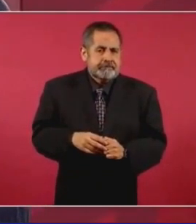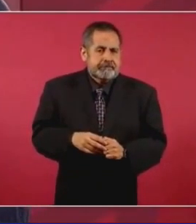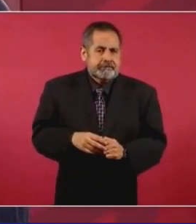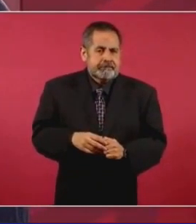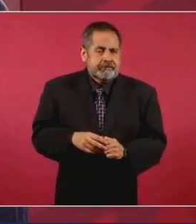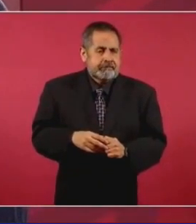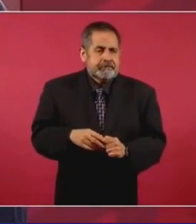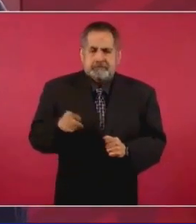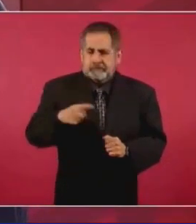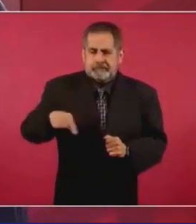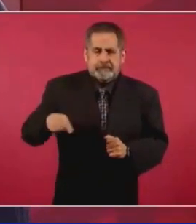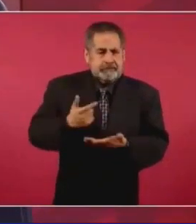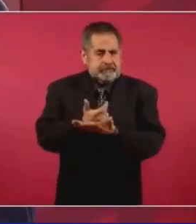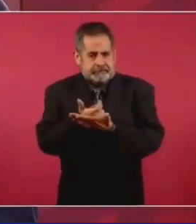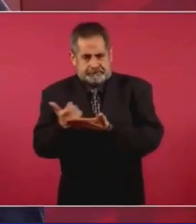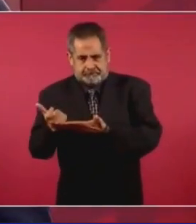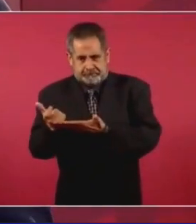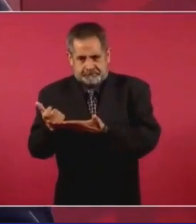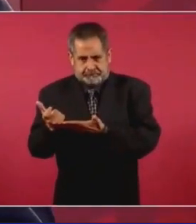de compra